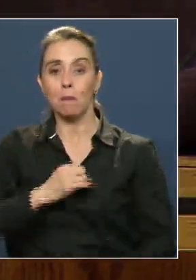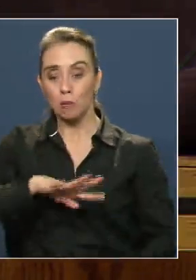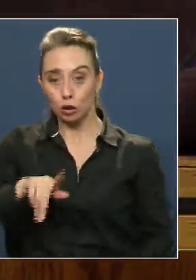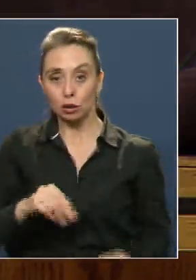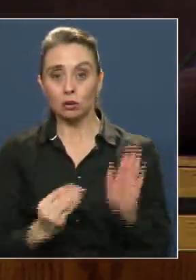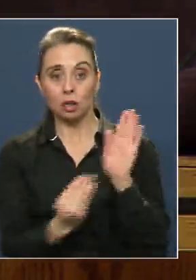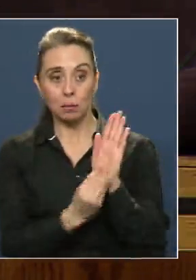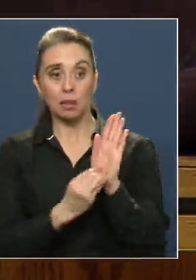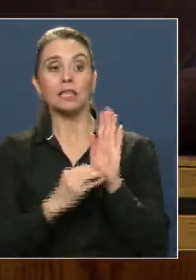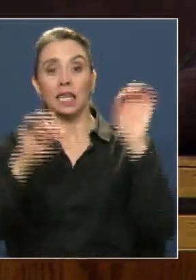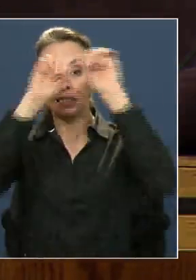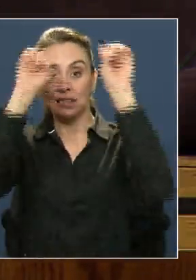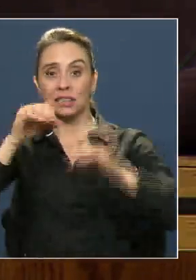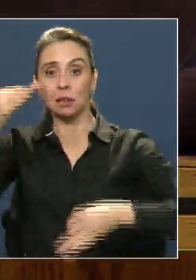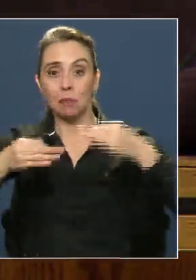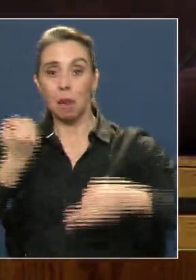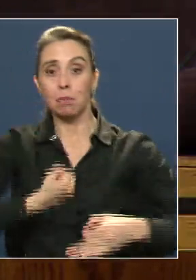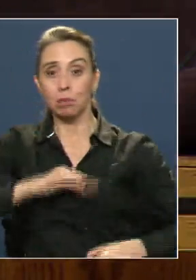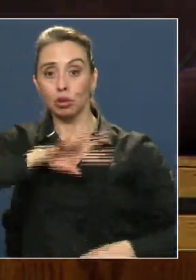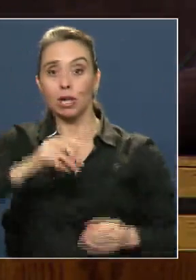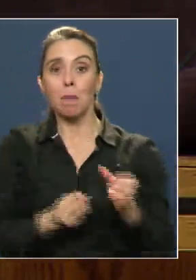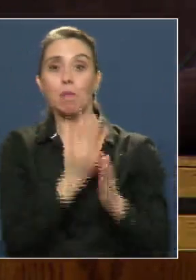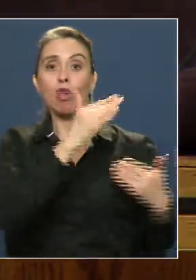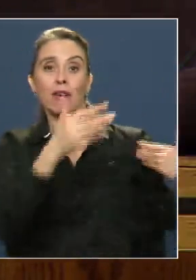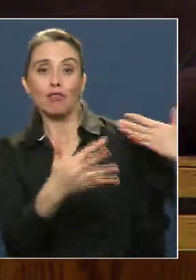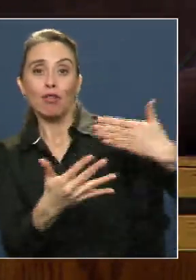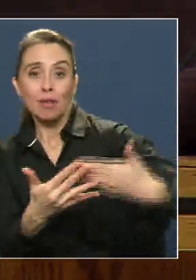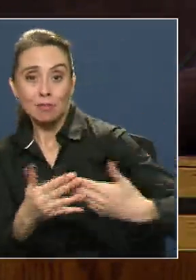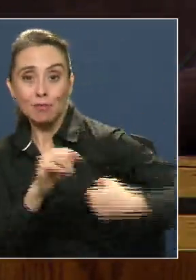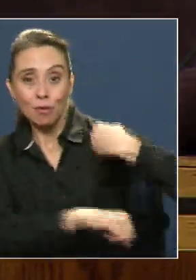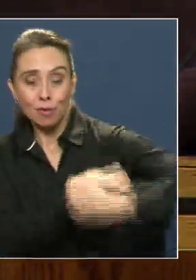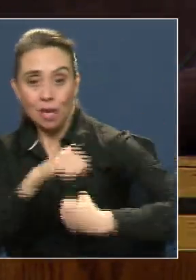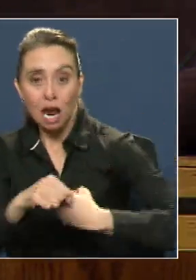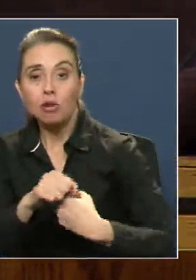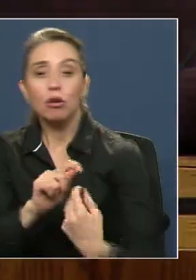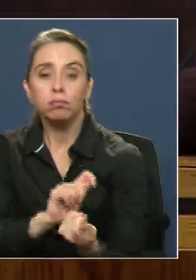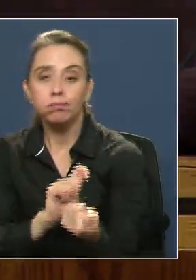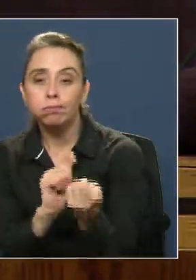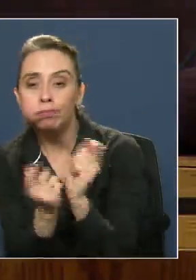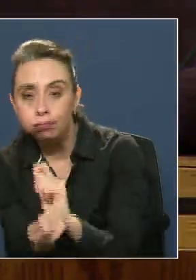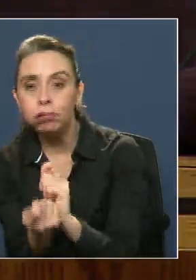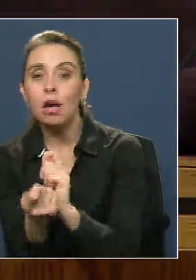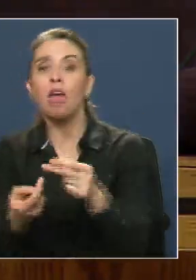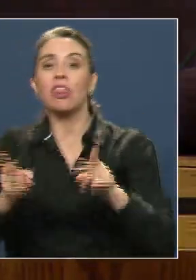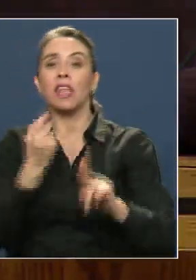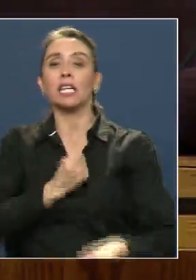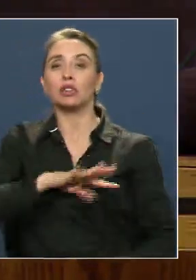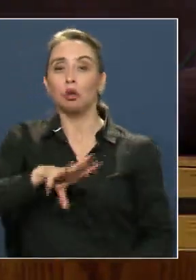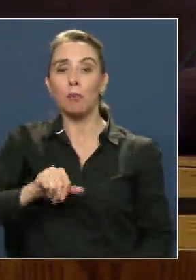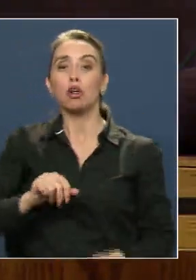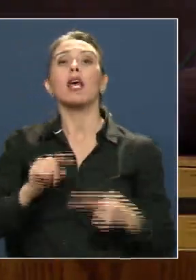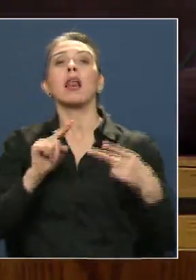se predica en el sistema procesal penal moderno ha sido producto de la evolución del derecho penal y procesal